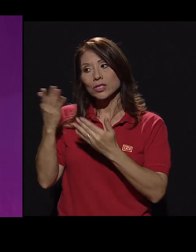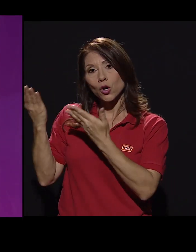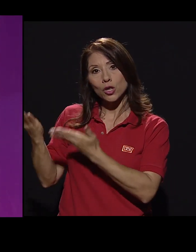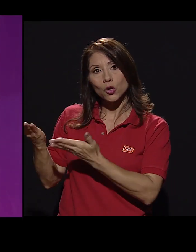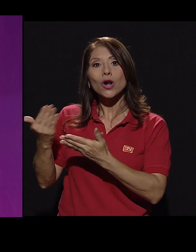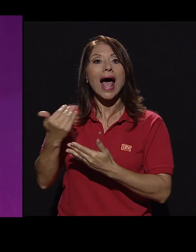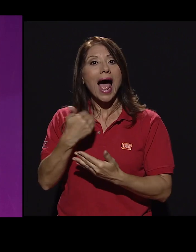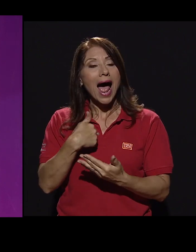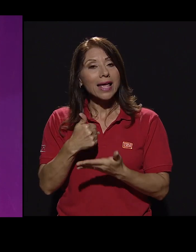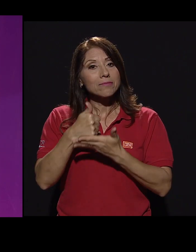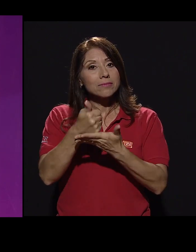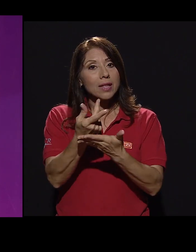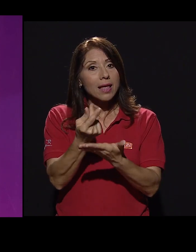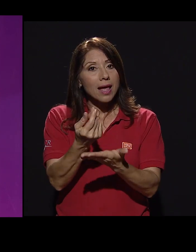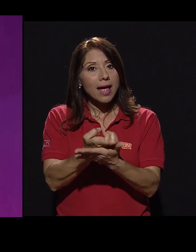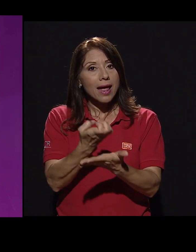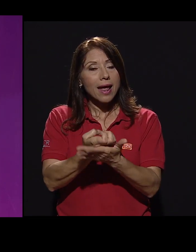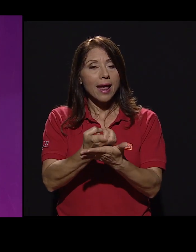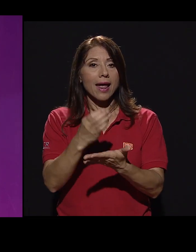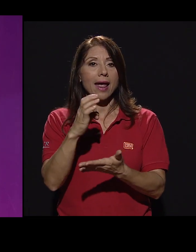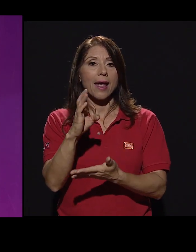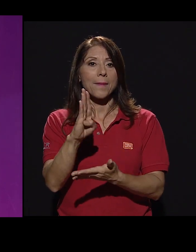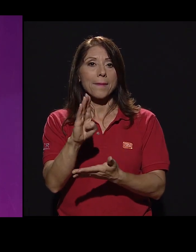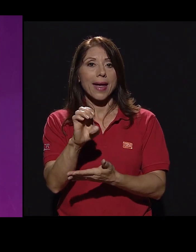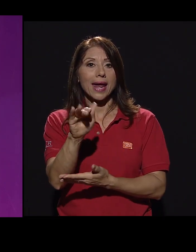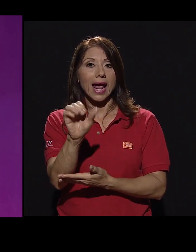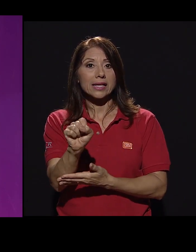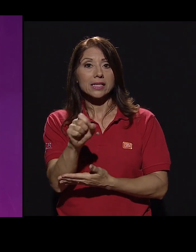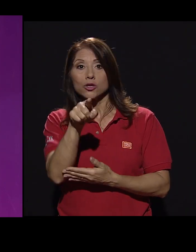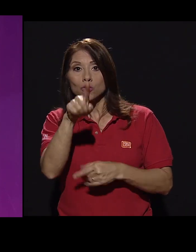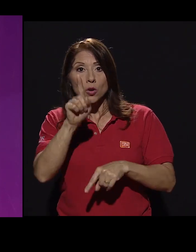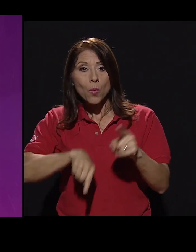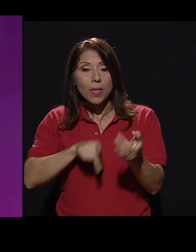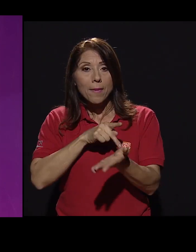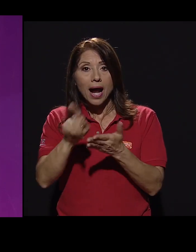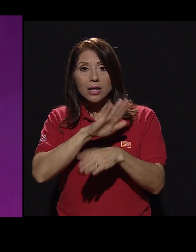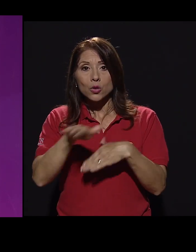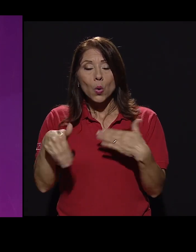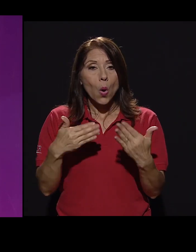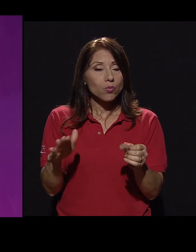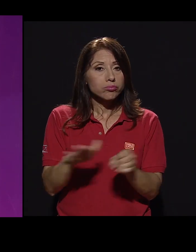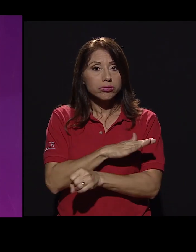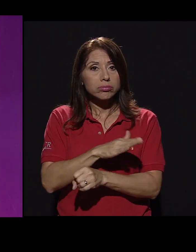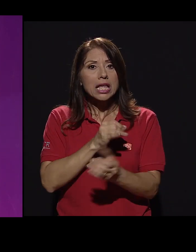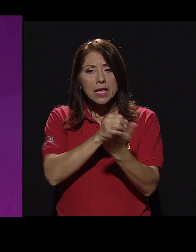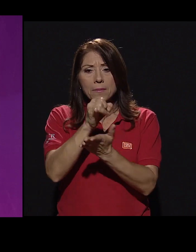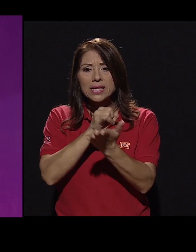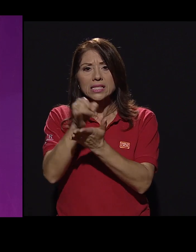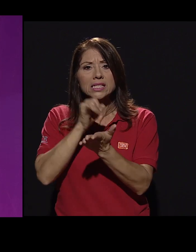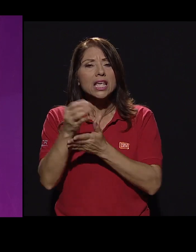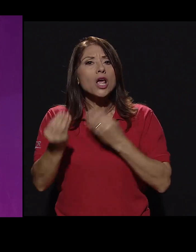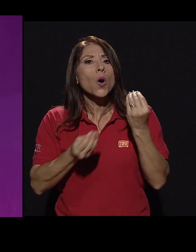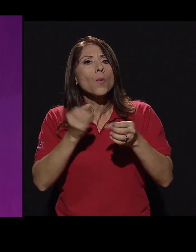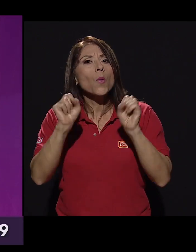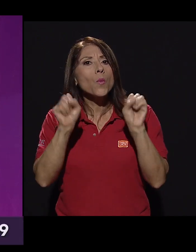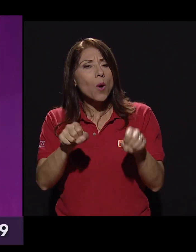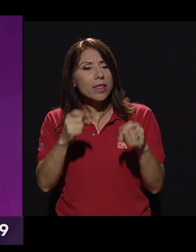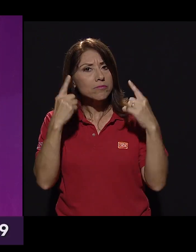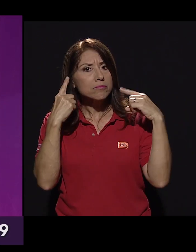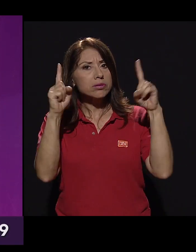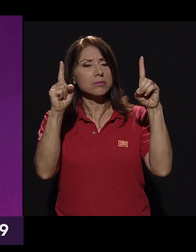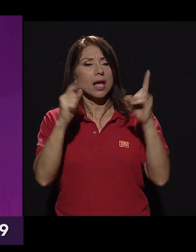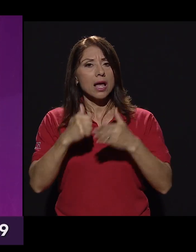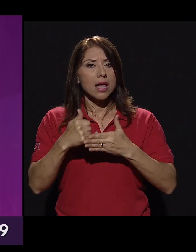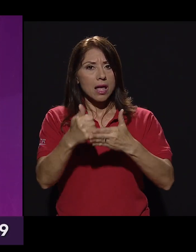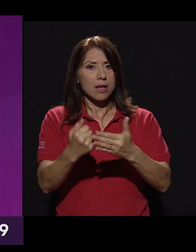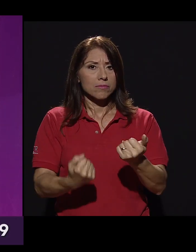El doctor Hay becas Si la situación Económica suya No le permite pagar La totalidad de la cuota Investigue Cómo podría acceder A alguna de